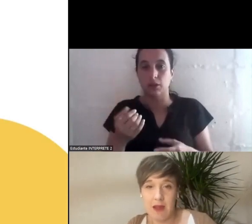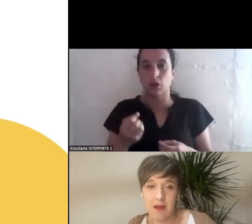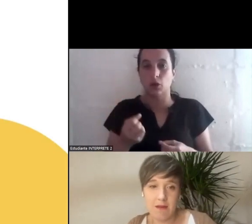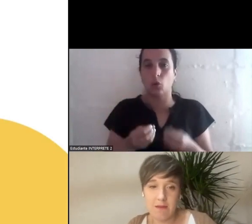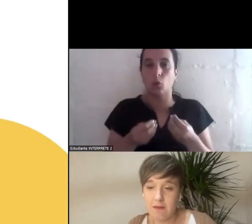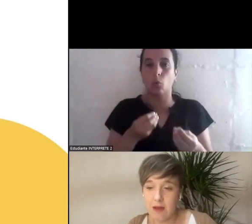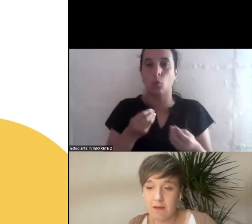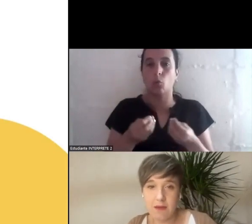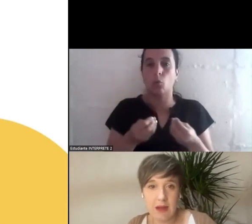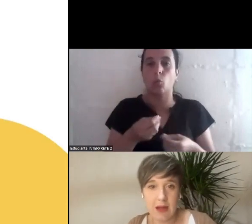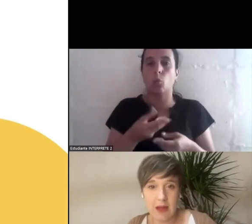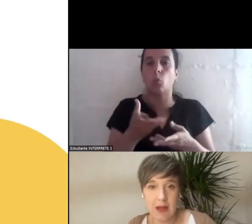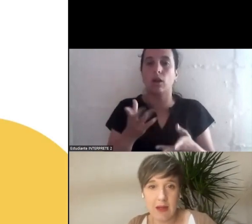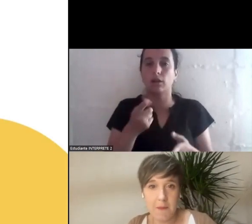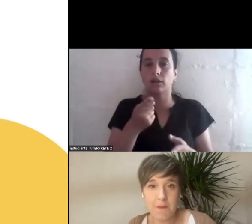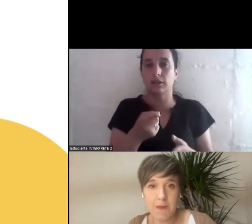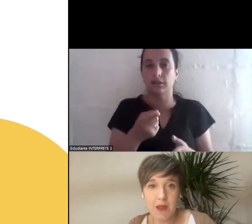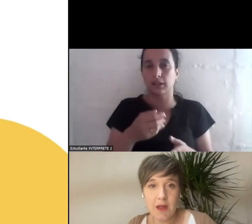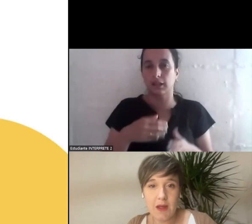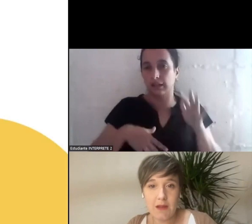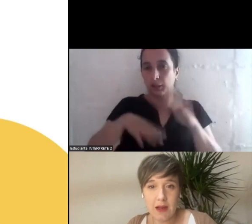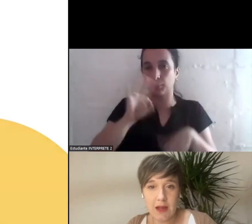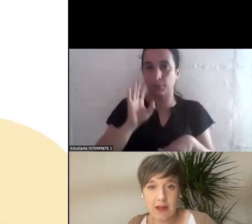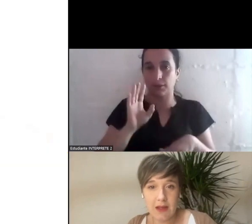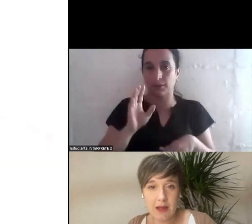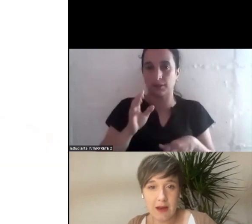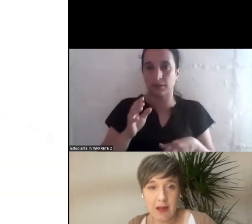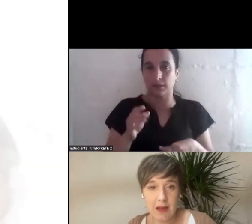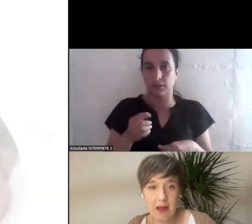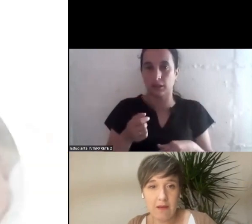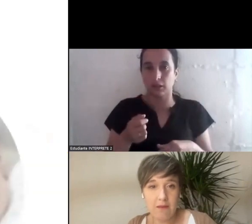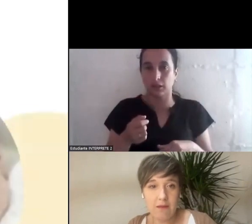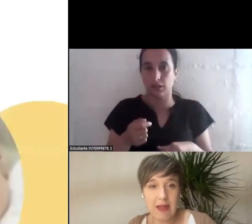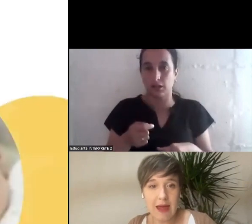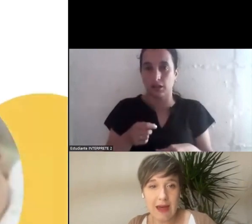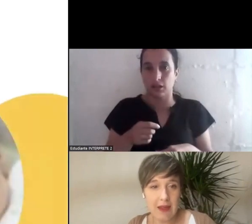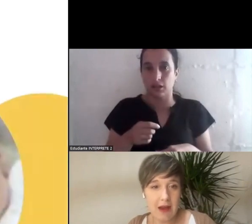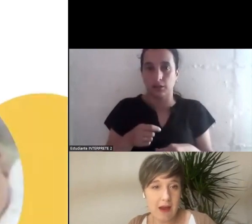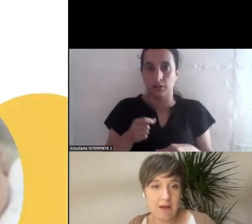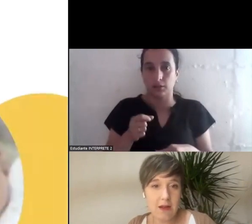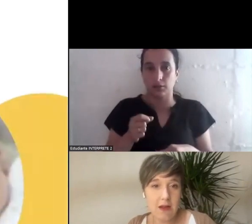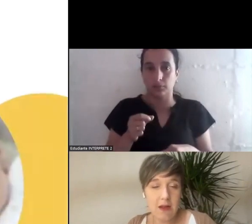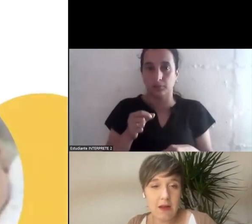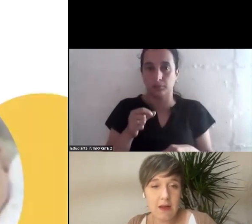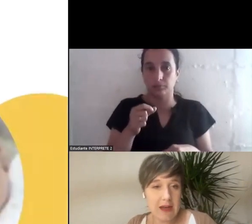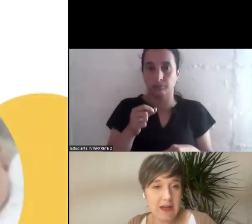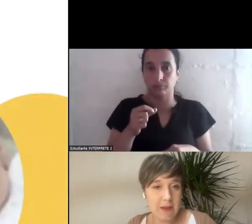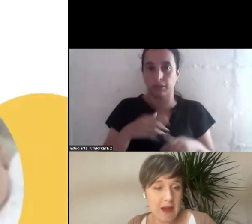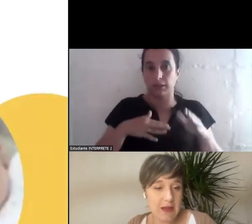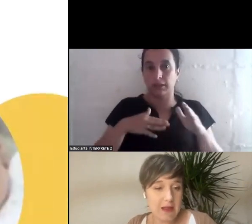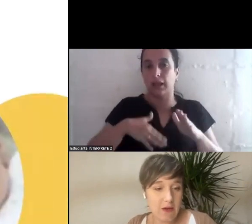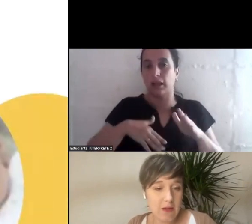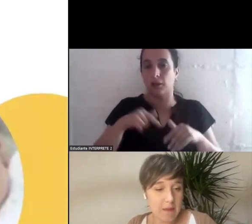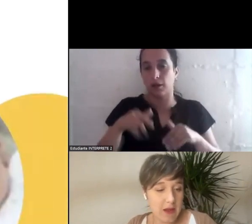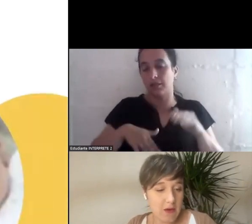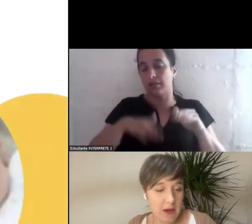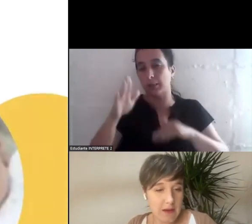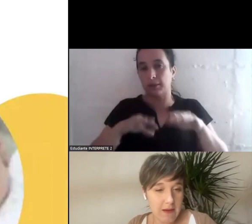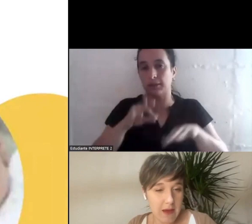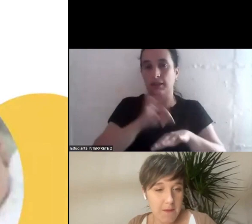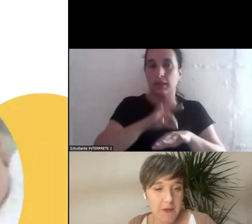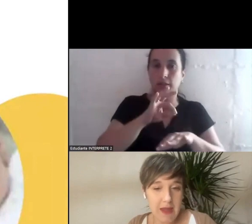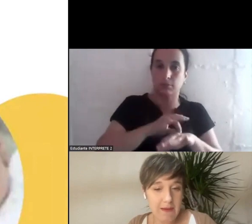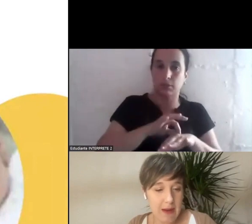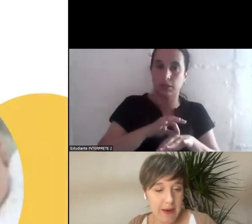ellas ya tiene que ser tarea del especialista, ¿no?, del médico